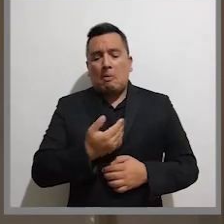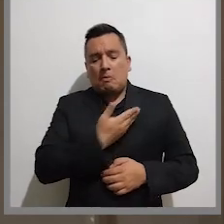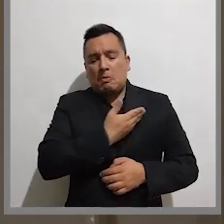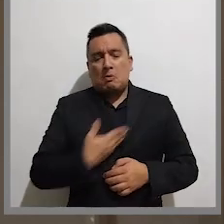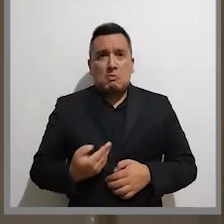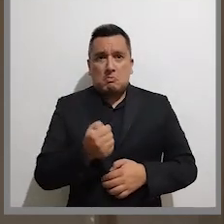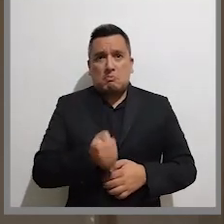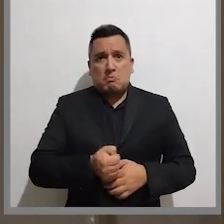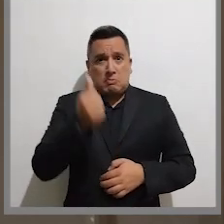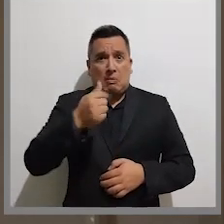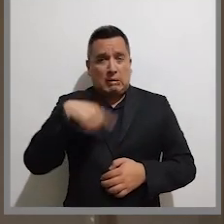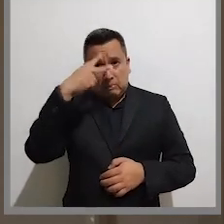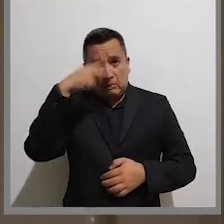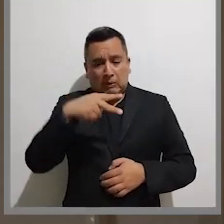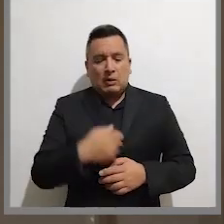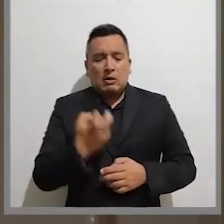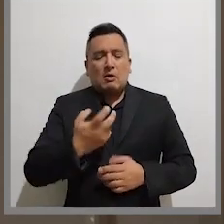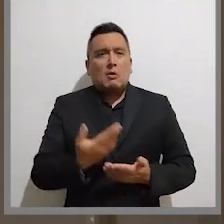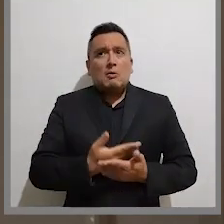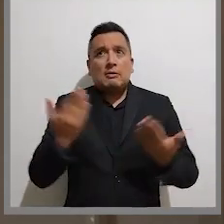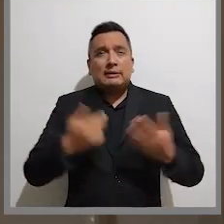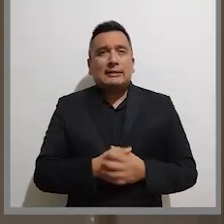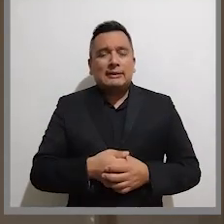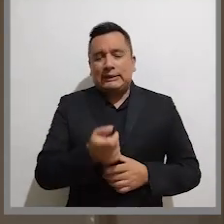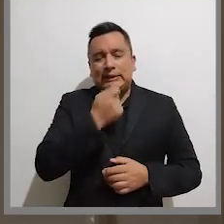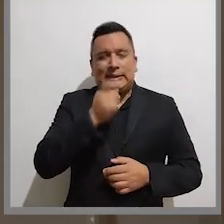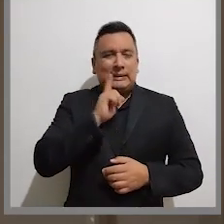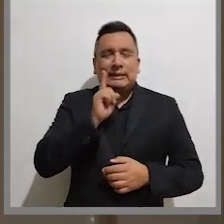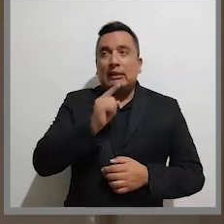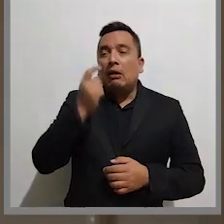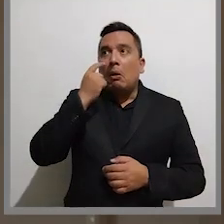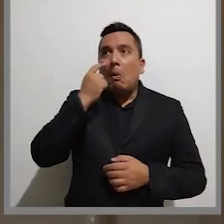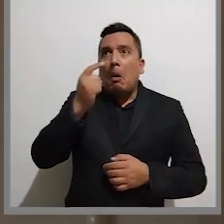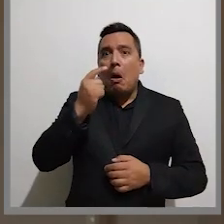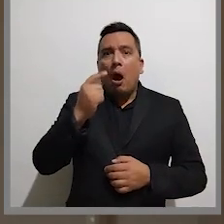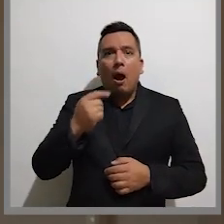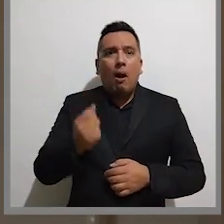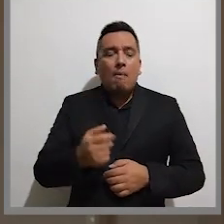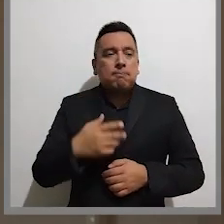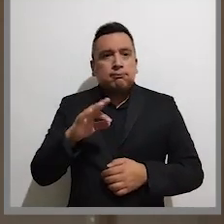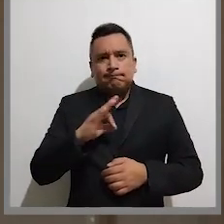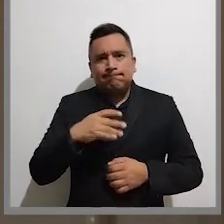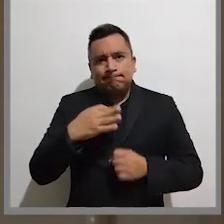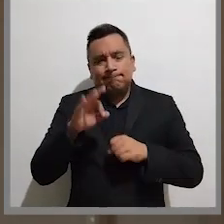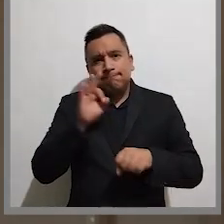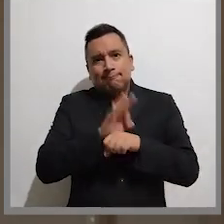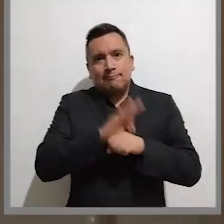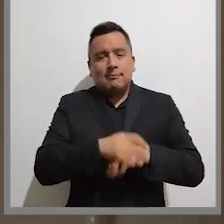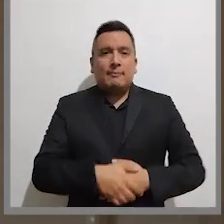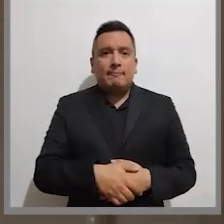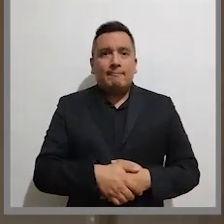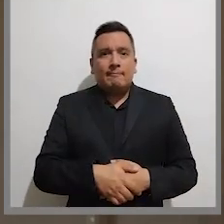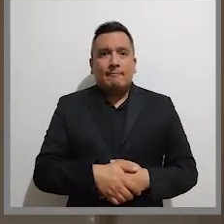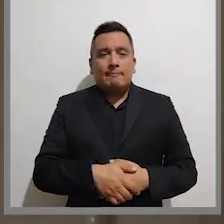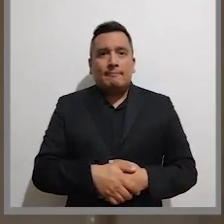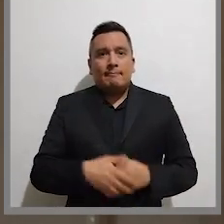de la República, que eso en las niñas sobre todo va a generar un impacto pues súper positivo y súper padrísimo. A